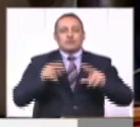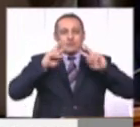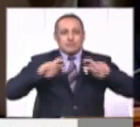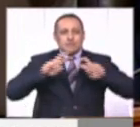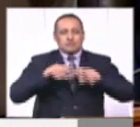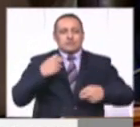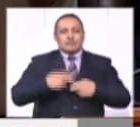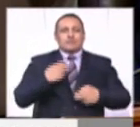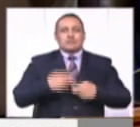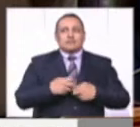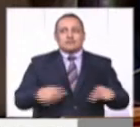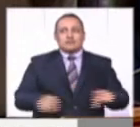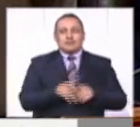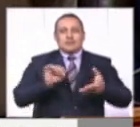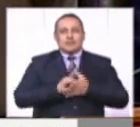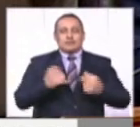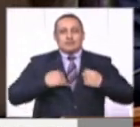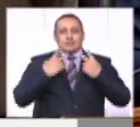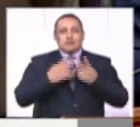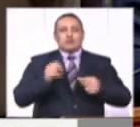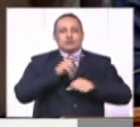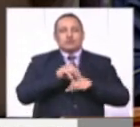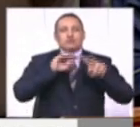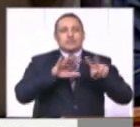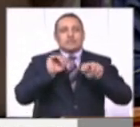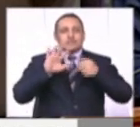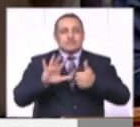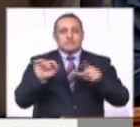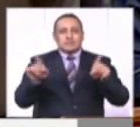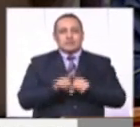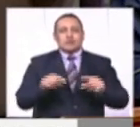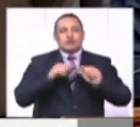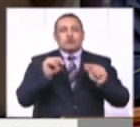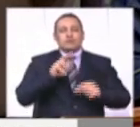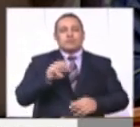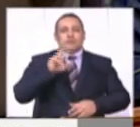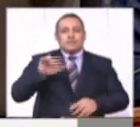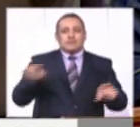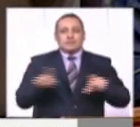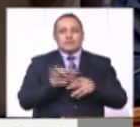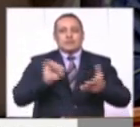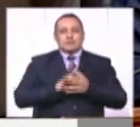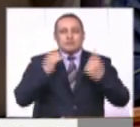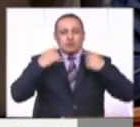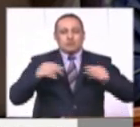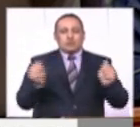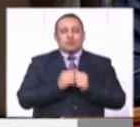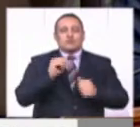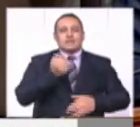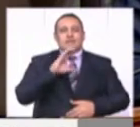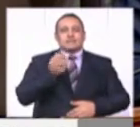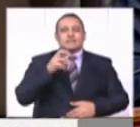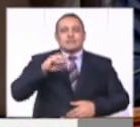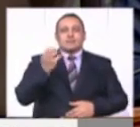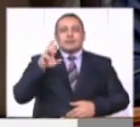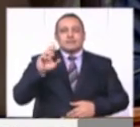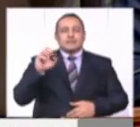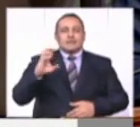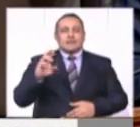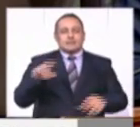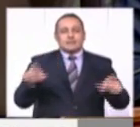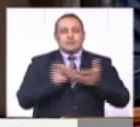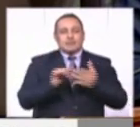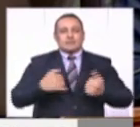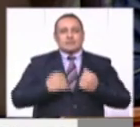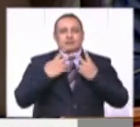compleja mediante oficio 176-2021 gsac gu c-c